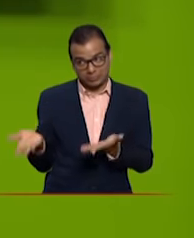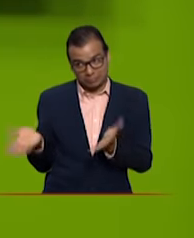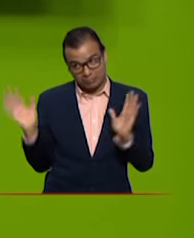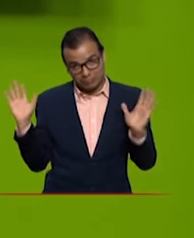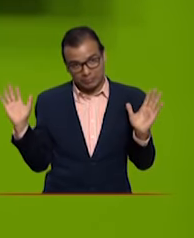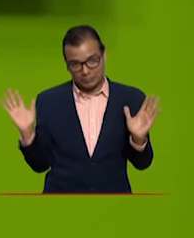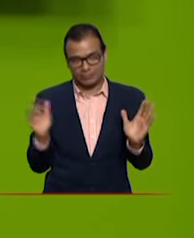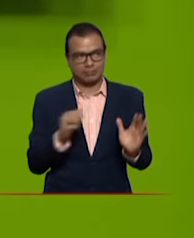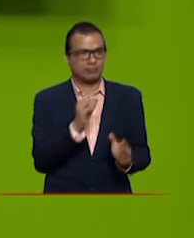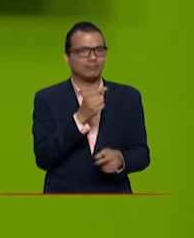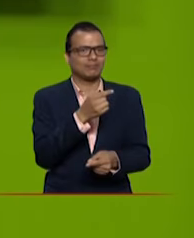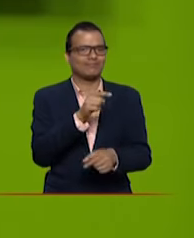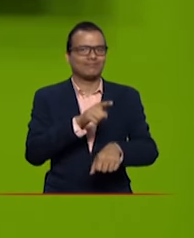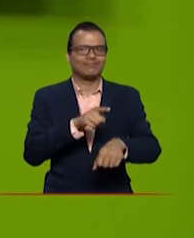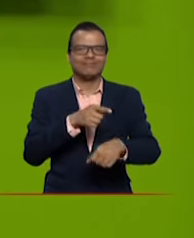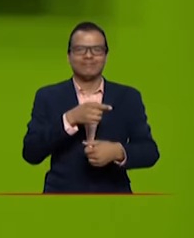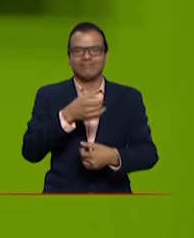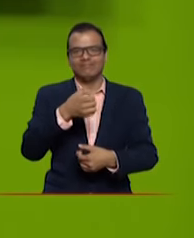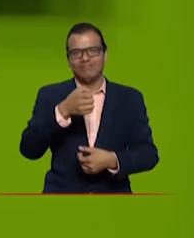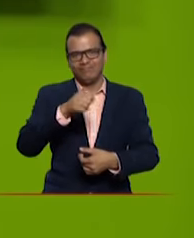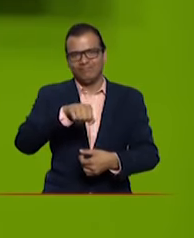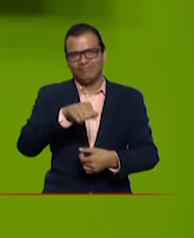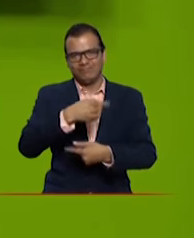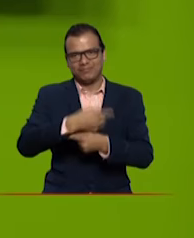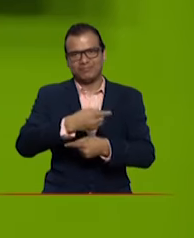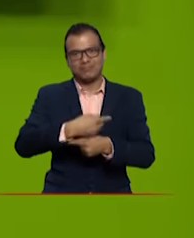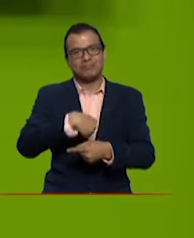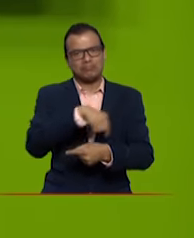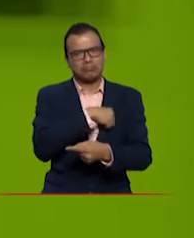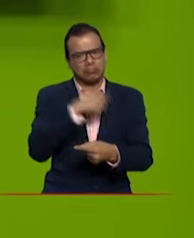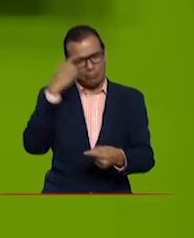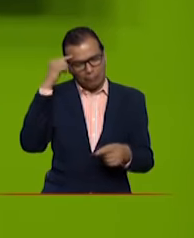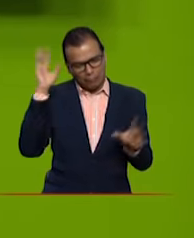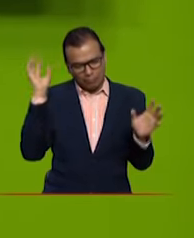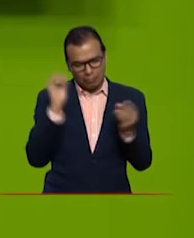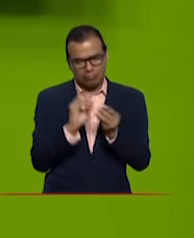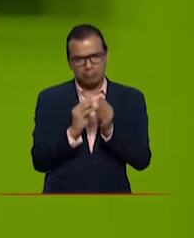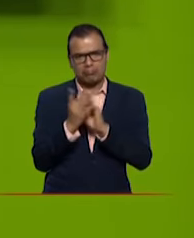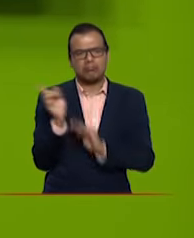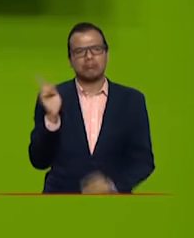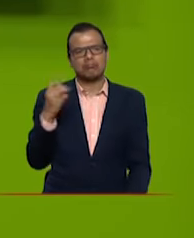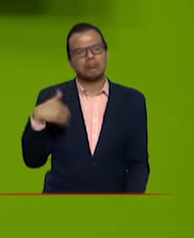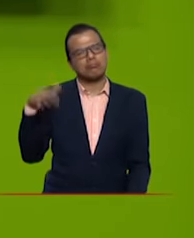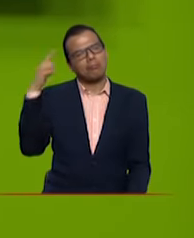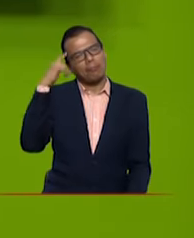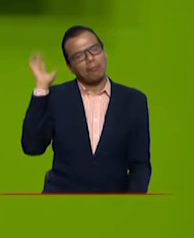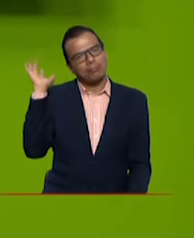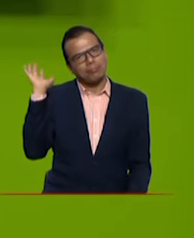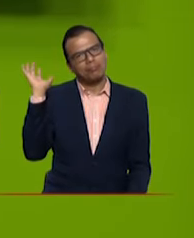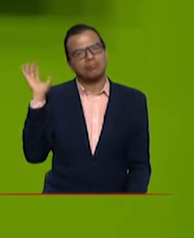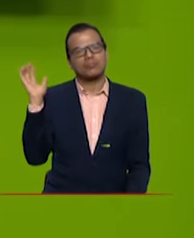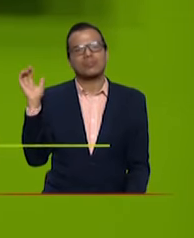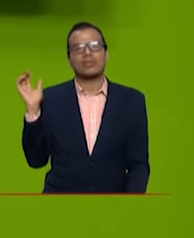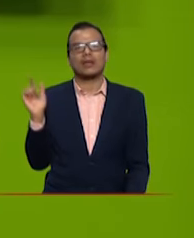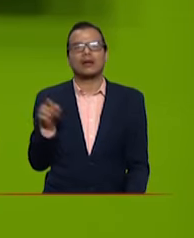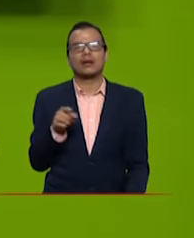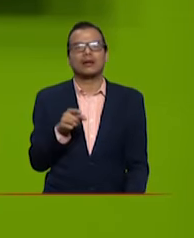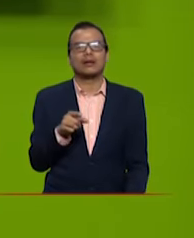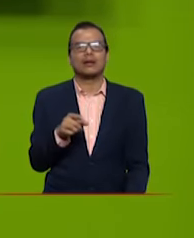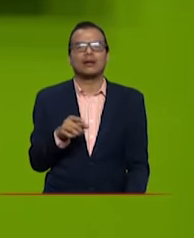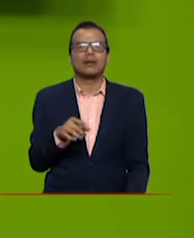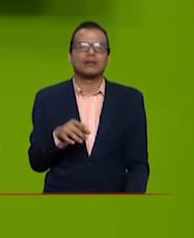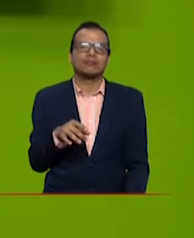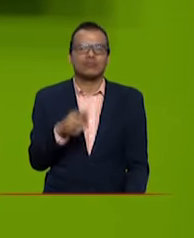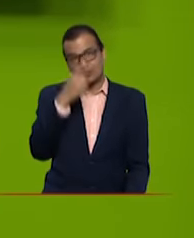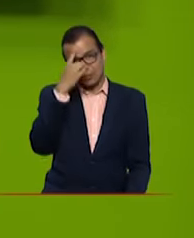nuestro departamento, a Cali, teníamos unas obras para transformar la región. Mañana entregamos el tramo 3 de Cristo Rey. Es un tramo